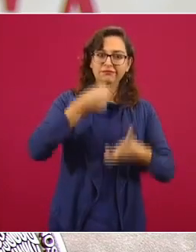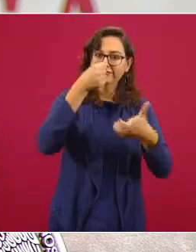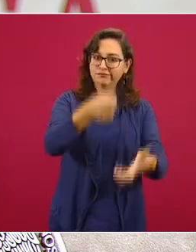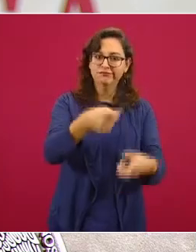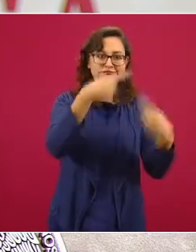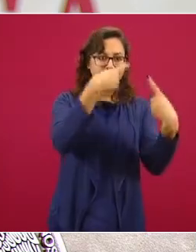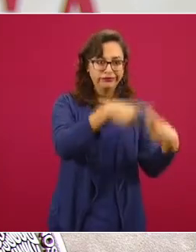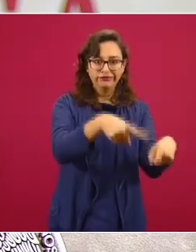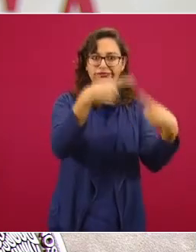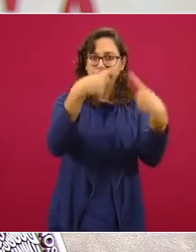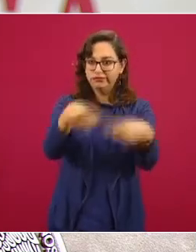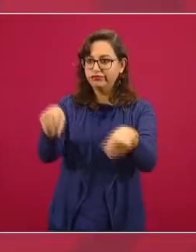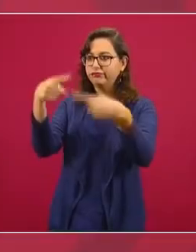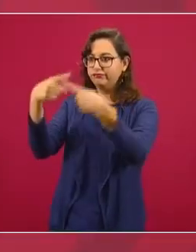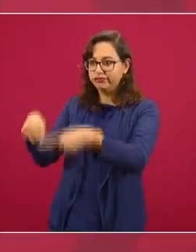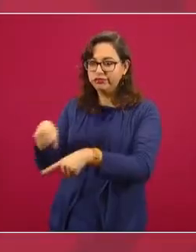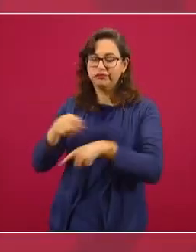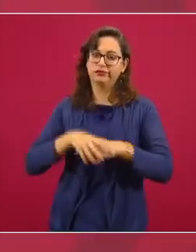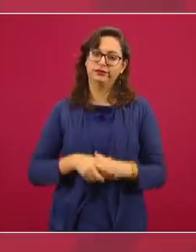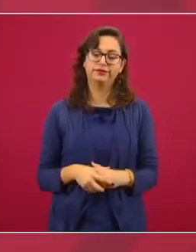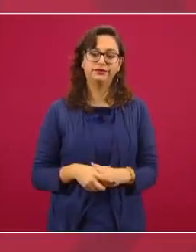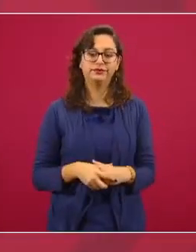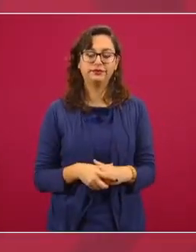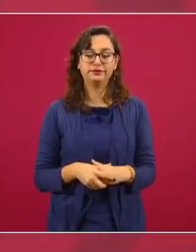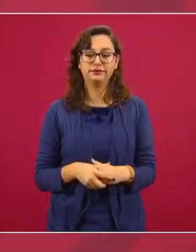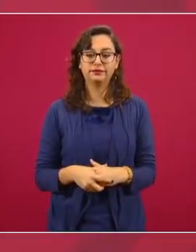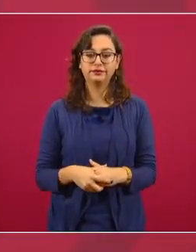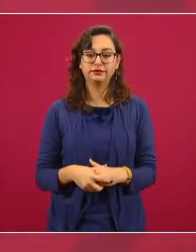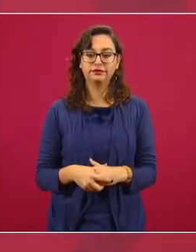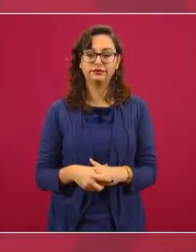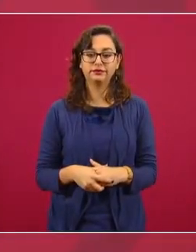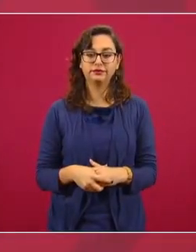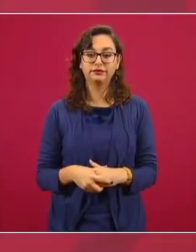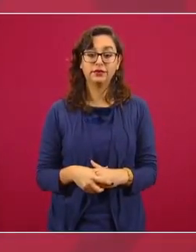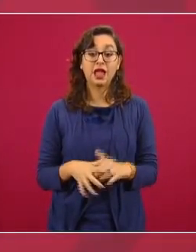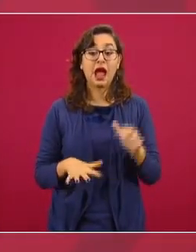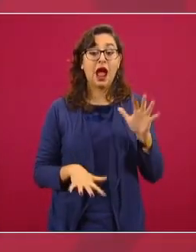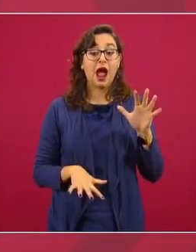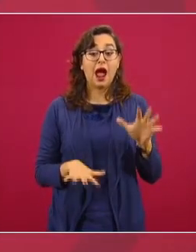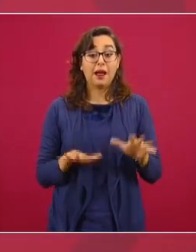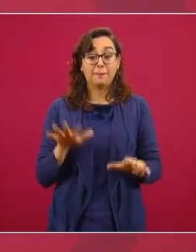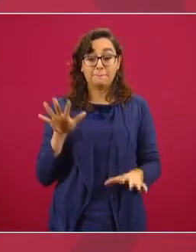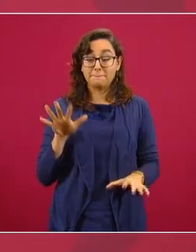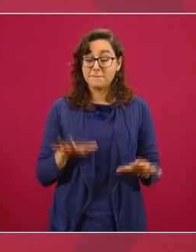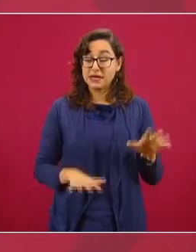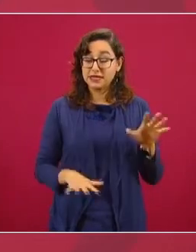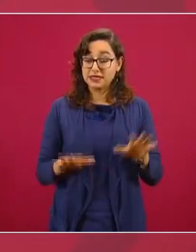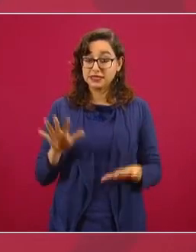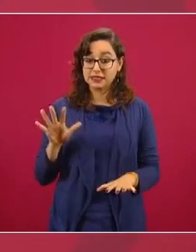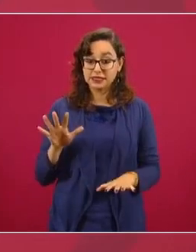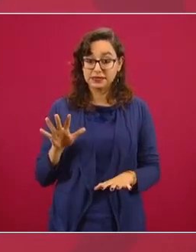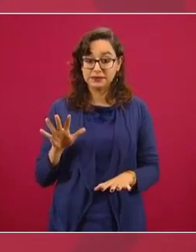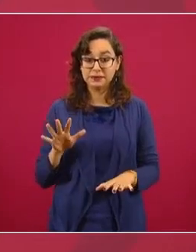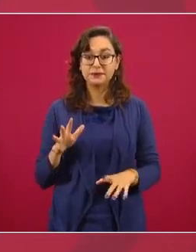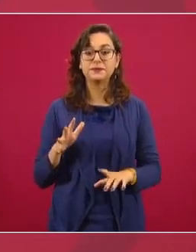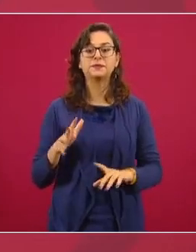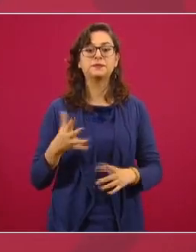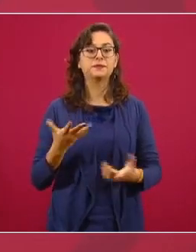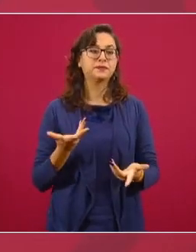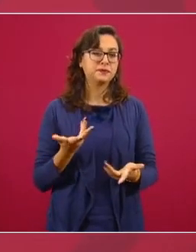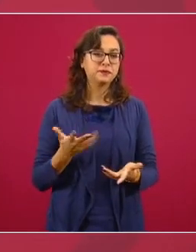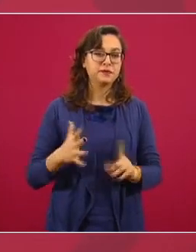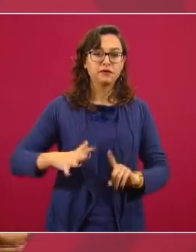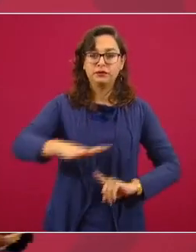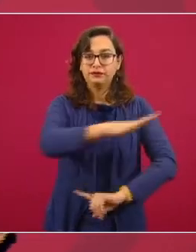En algunos casos, por tratarse de mejoramiento urbano,